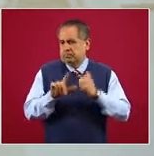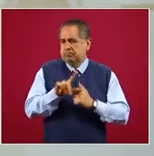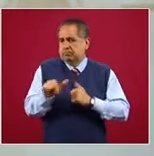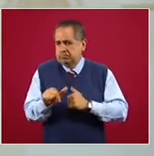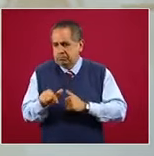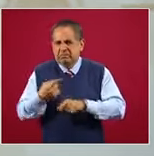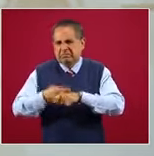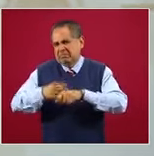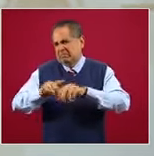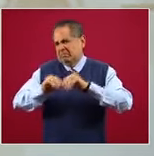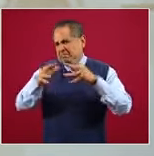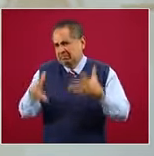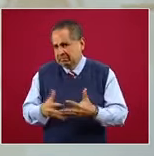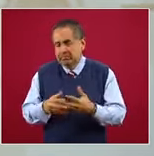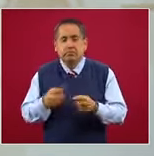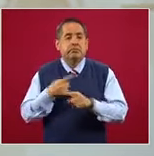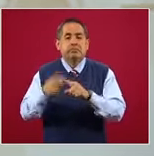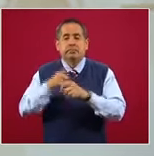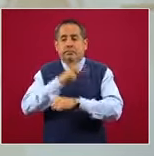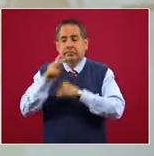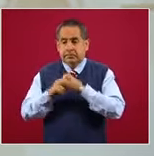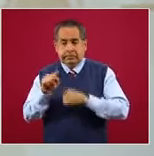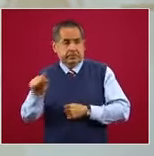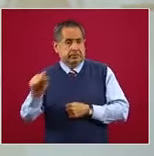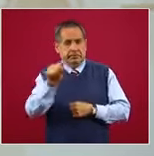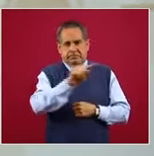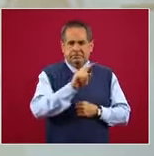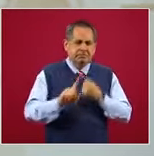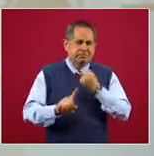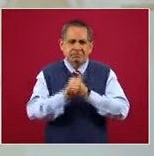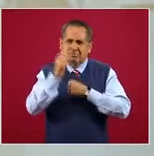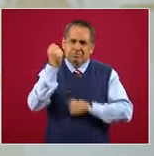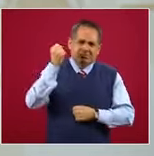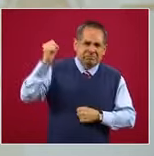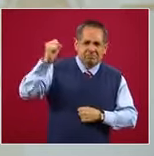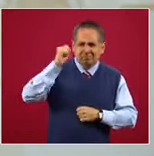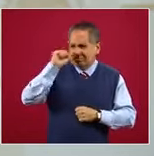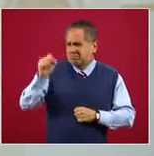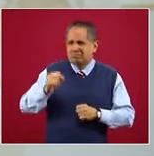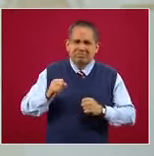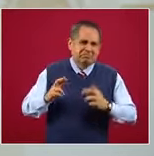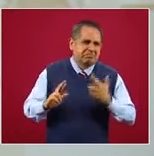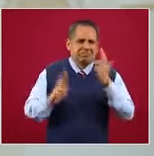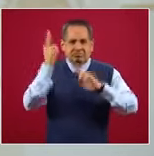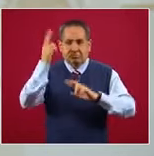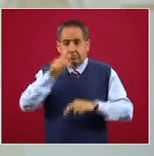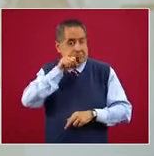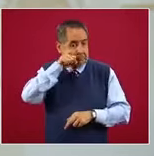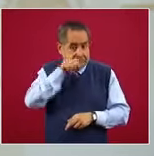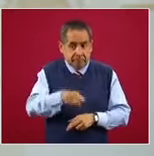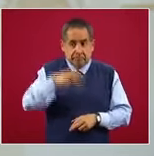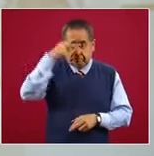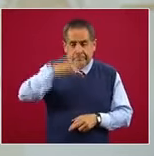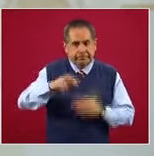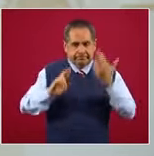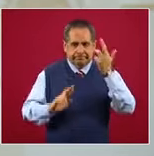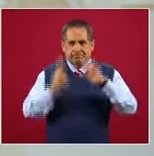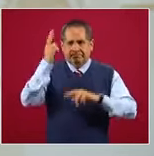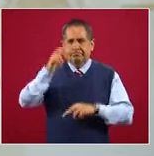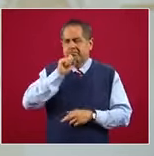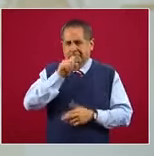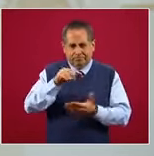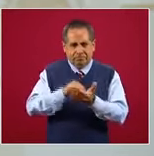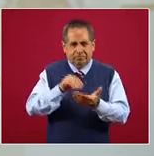países se habían presentado movimientos sociales armados, incluido México, por supuesto, que